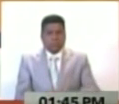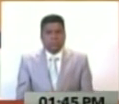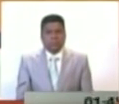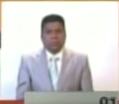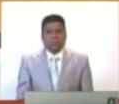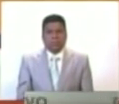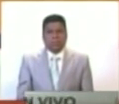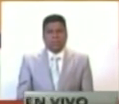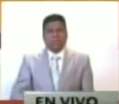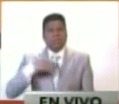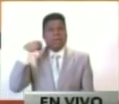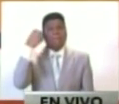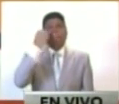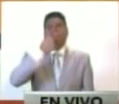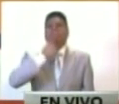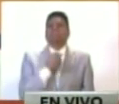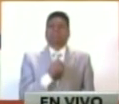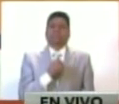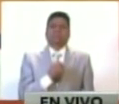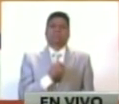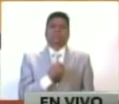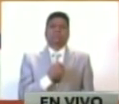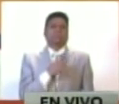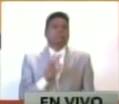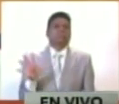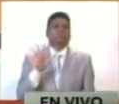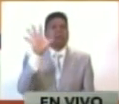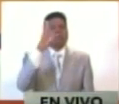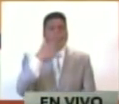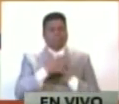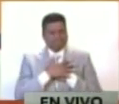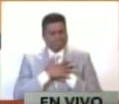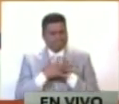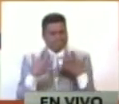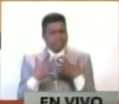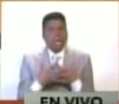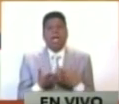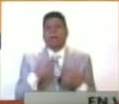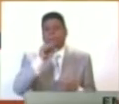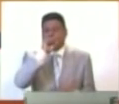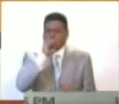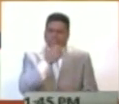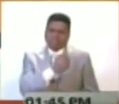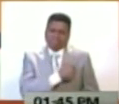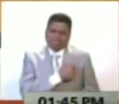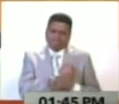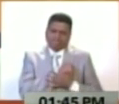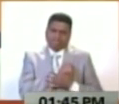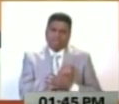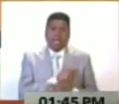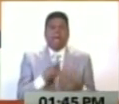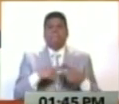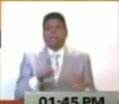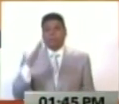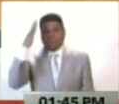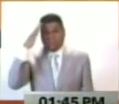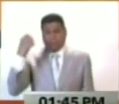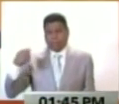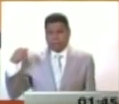posición nacional, pero bien sabemos que los factores de la MUD lo que buscan